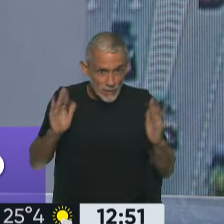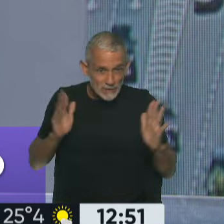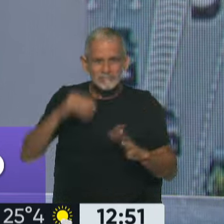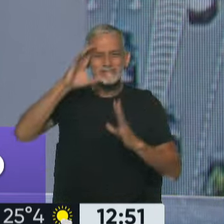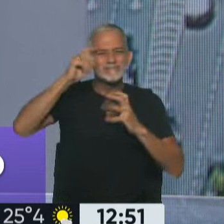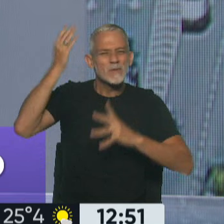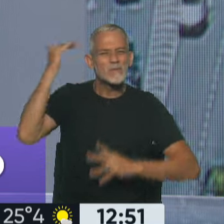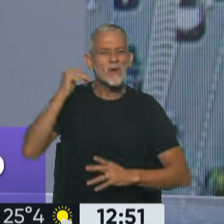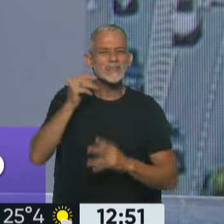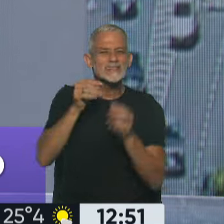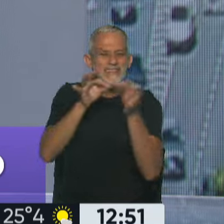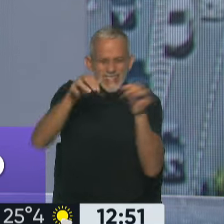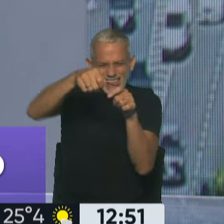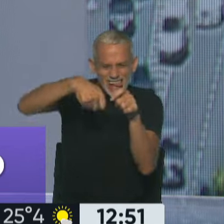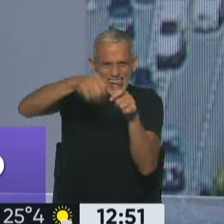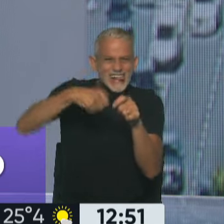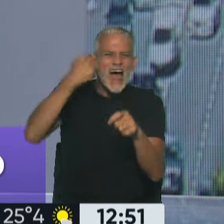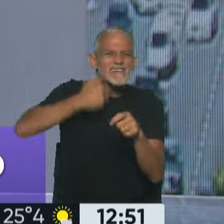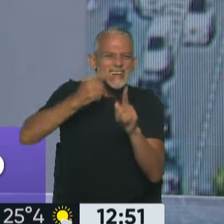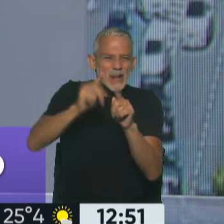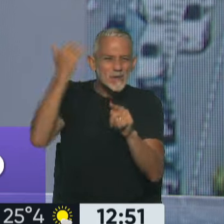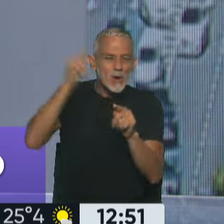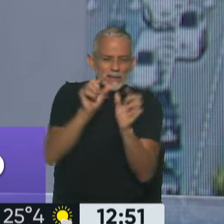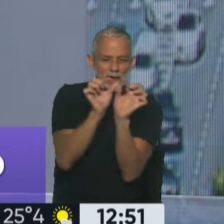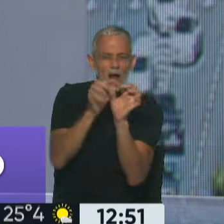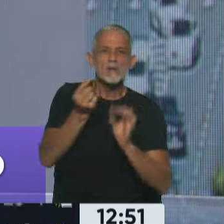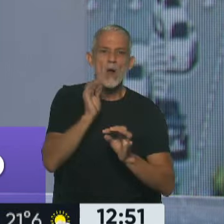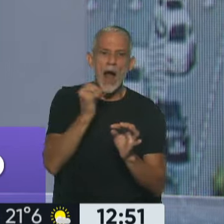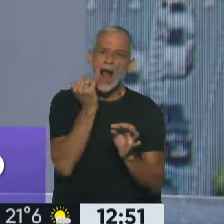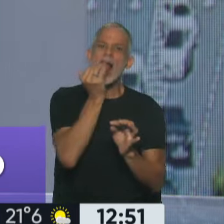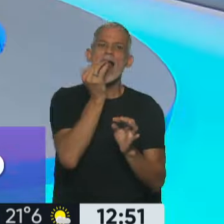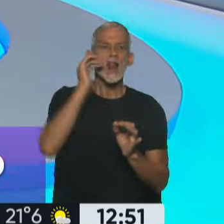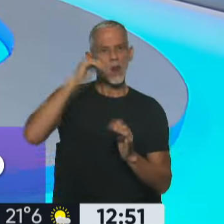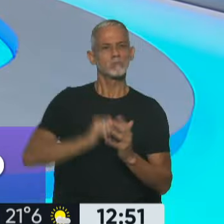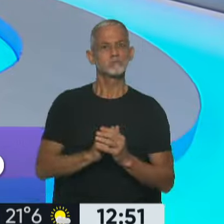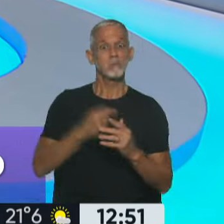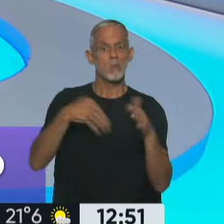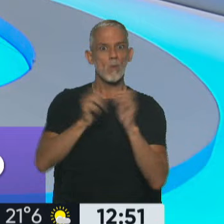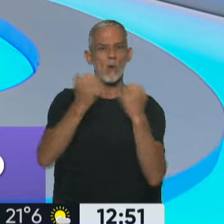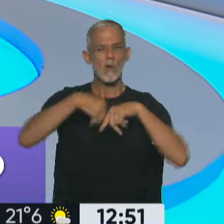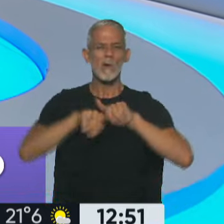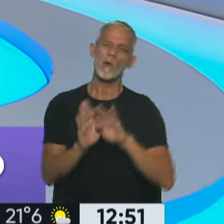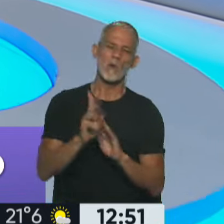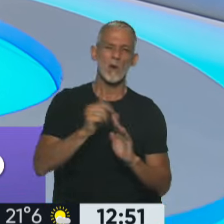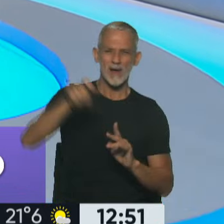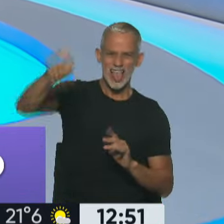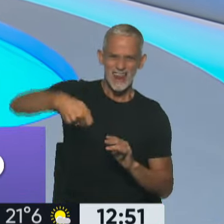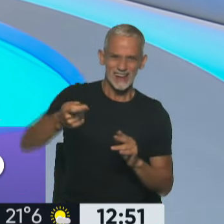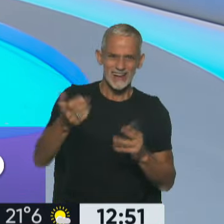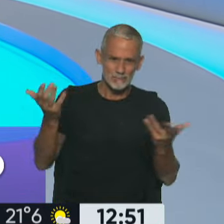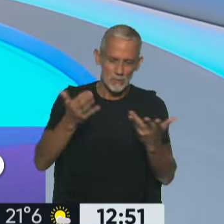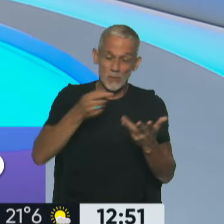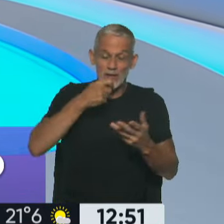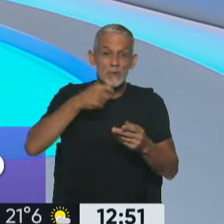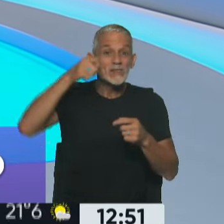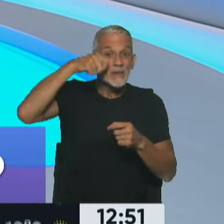recordaremos las viejas Gillette, las hojas de afeitar de antaño, las esconden en sus bocas para después transformarlas en armas mortales, por ejemplo en un